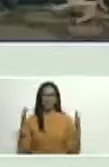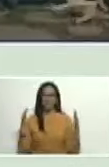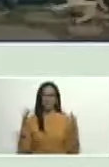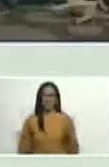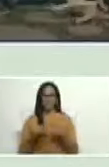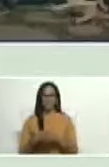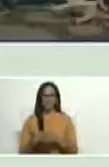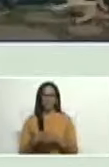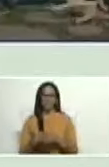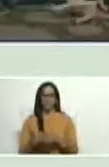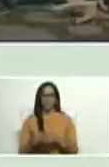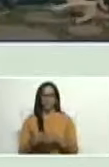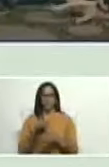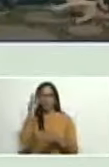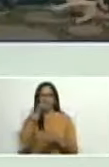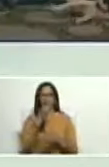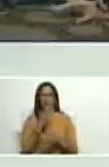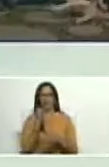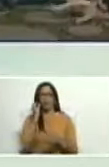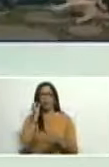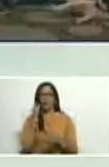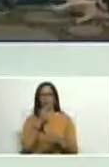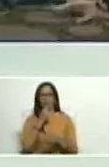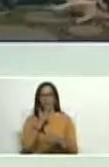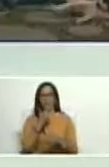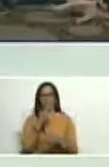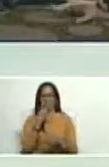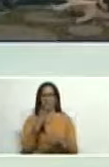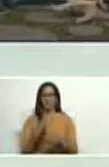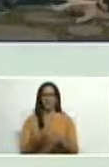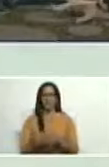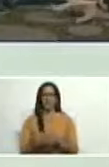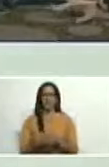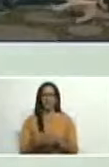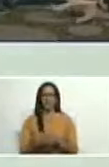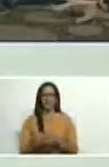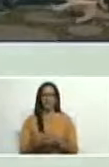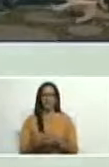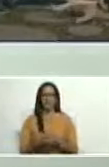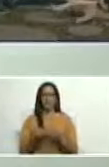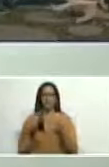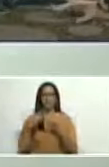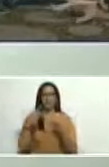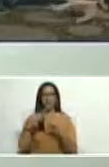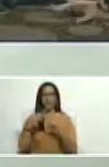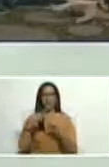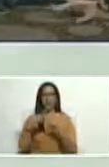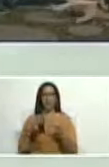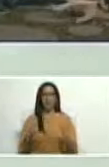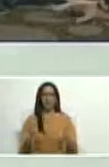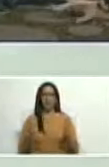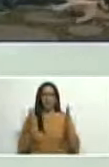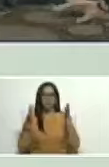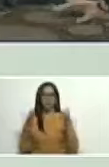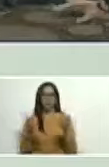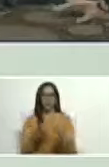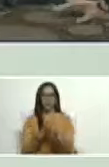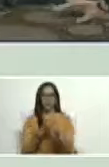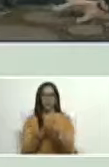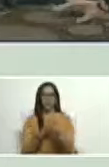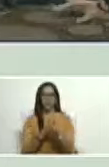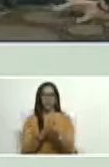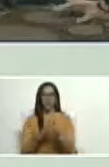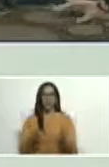¡Qué belleza esas mujeres! Miren qué bellas se ven. Ahí el Hotel Humboldt, en su espalda el